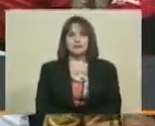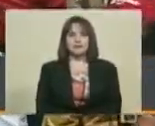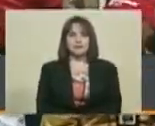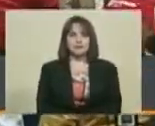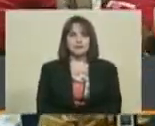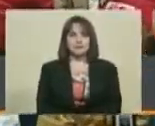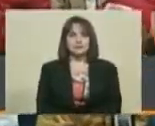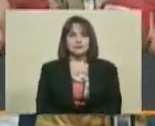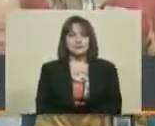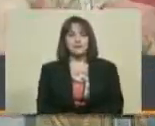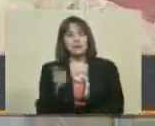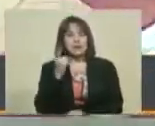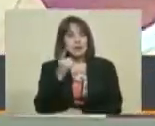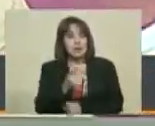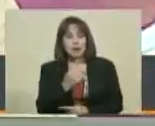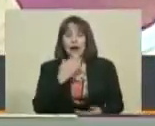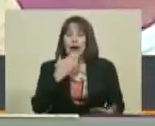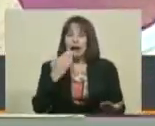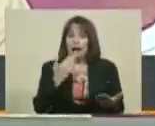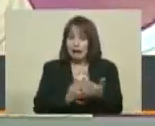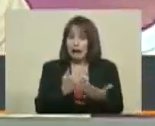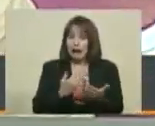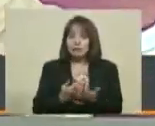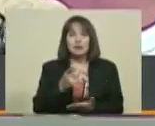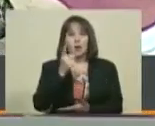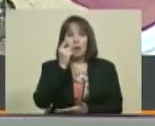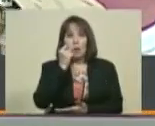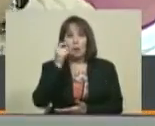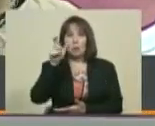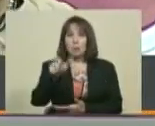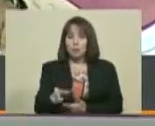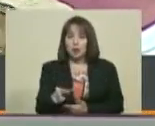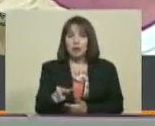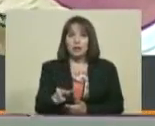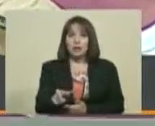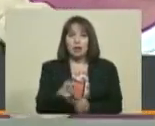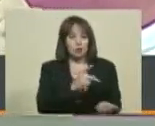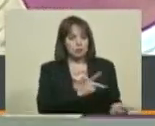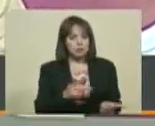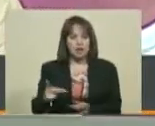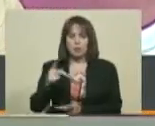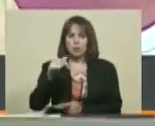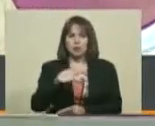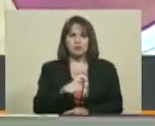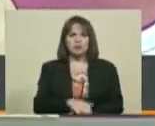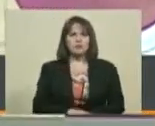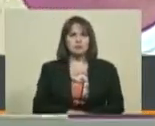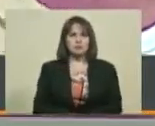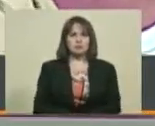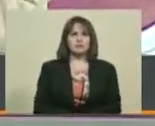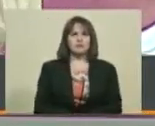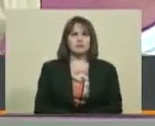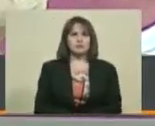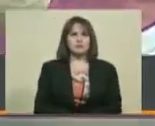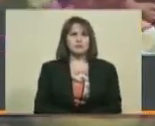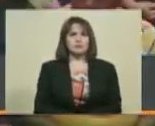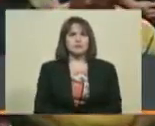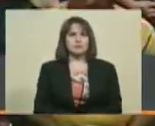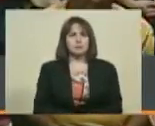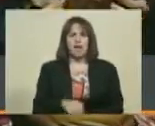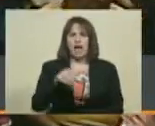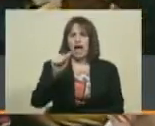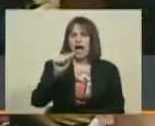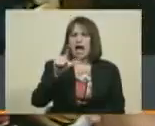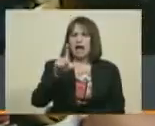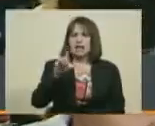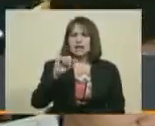Tenemos que agradecer al compañero Alí Rodríguez Araque. Me hubiera gustado que lo invitáramos hoy. Alí.